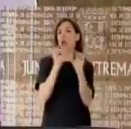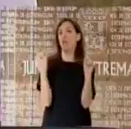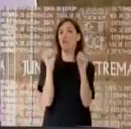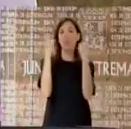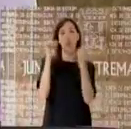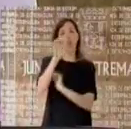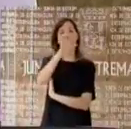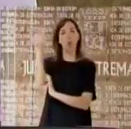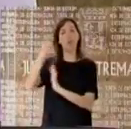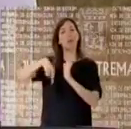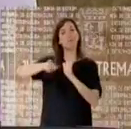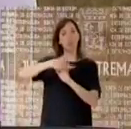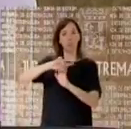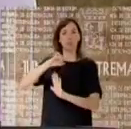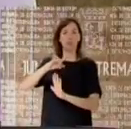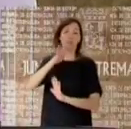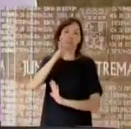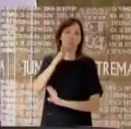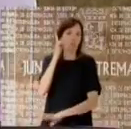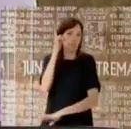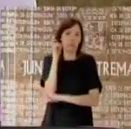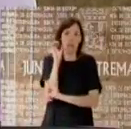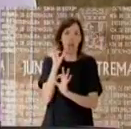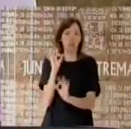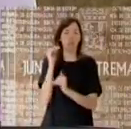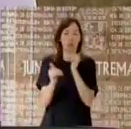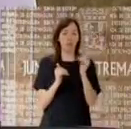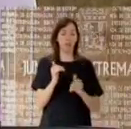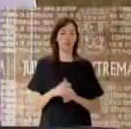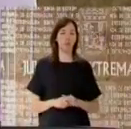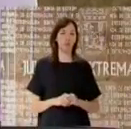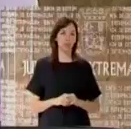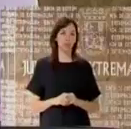Unión Europea, porque así lo establece el procedimiento.